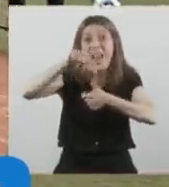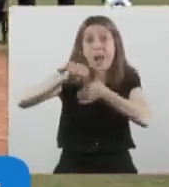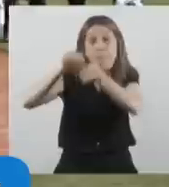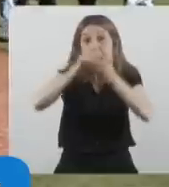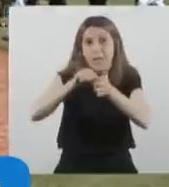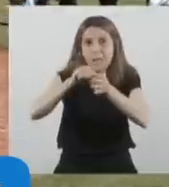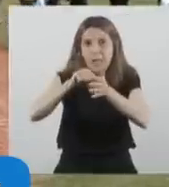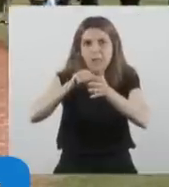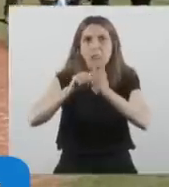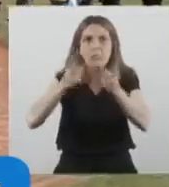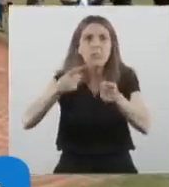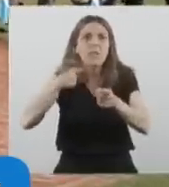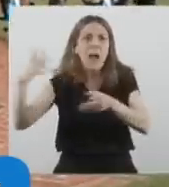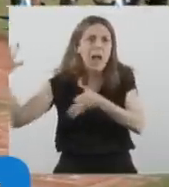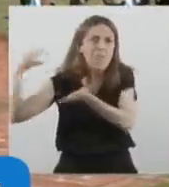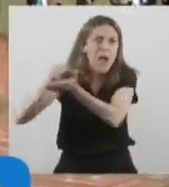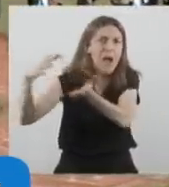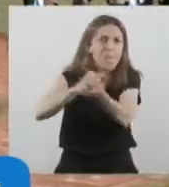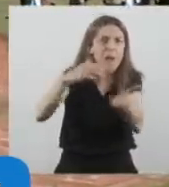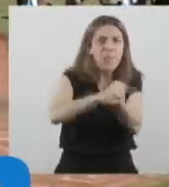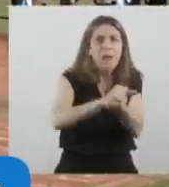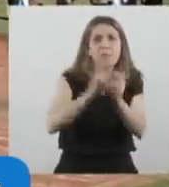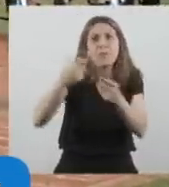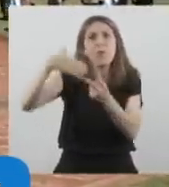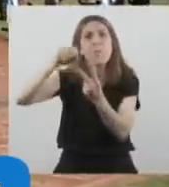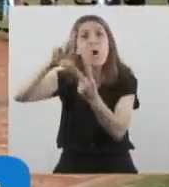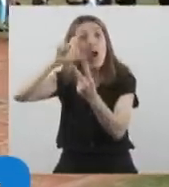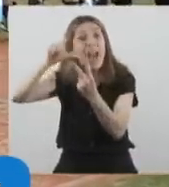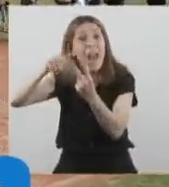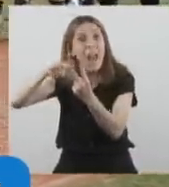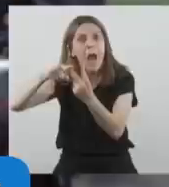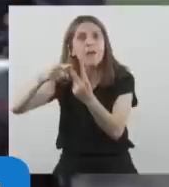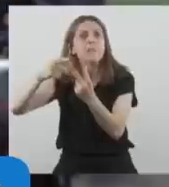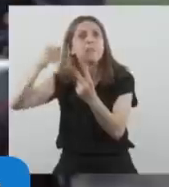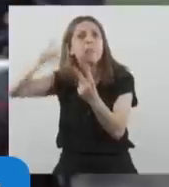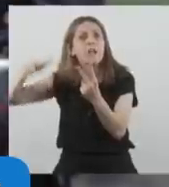lo intentaron y no pudieron morel ha terminado fusilado en 1815